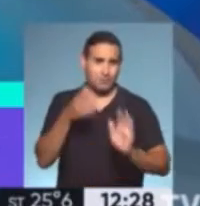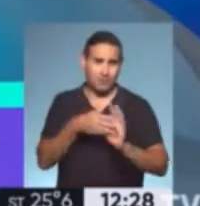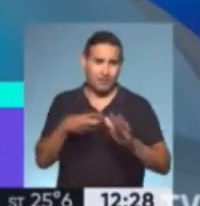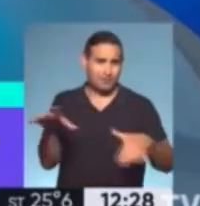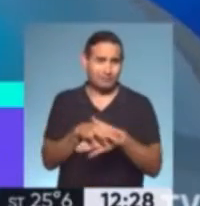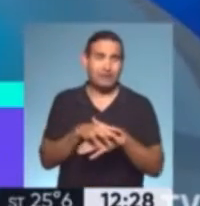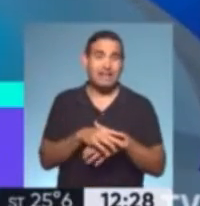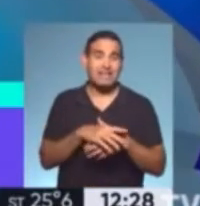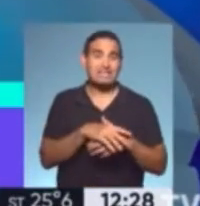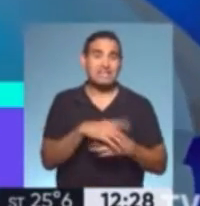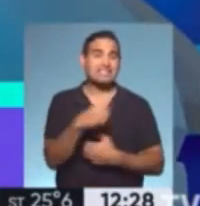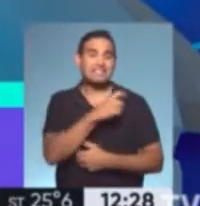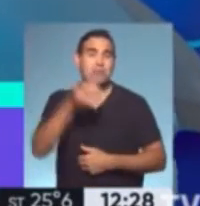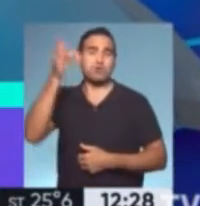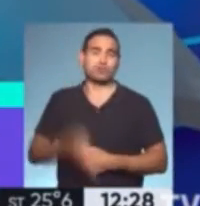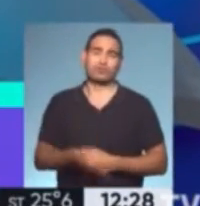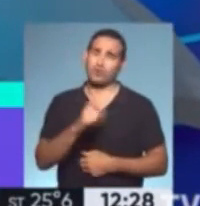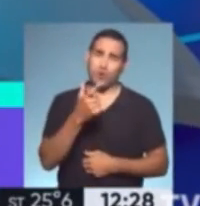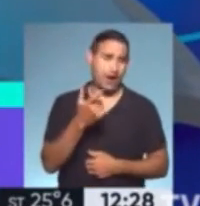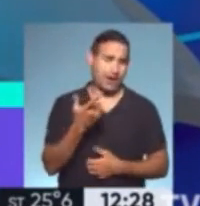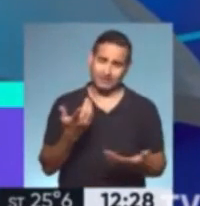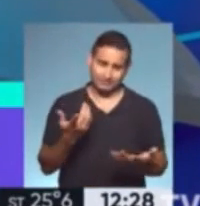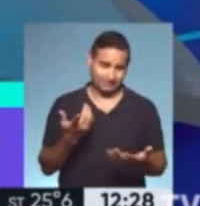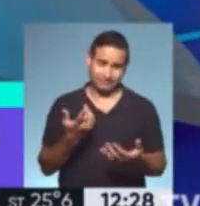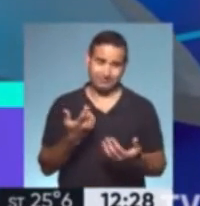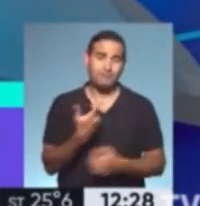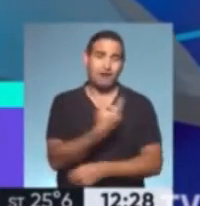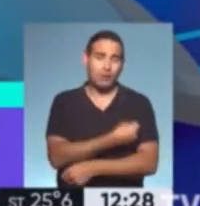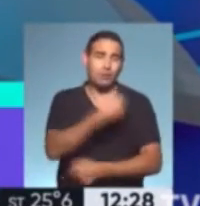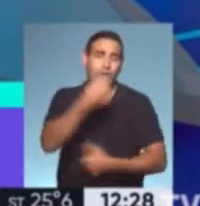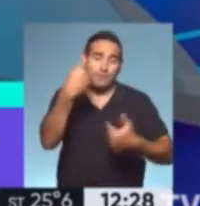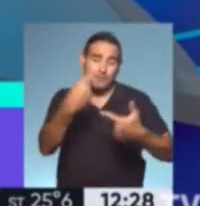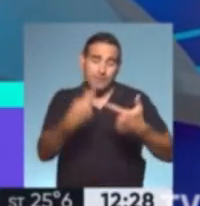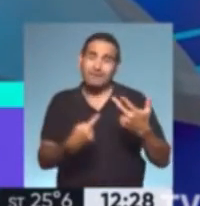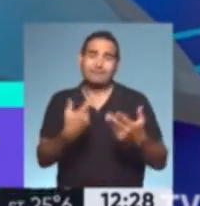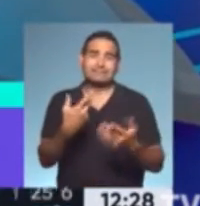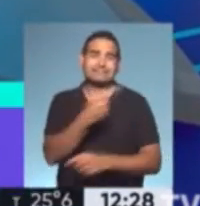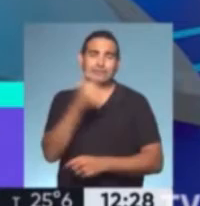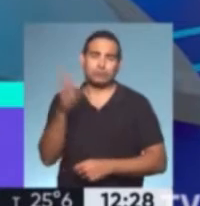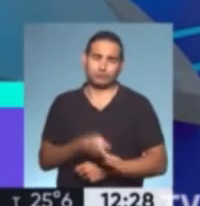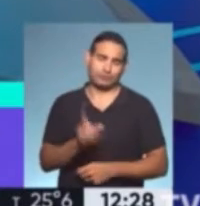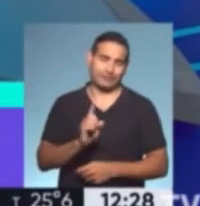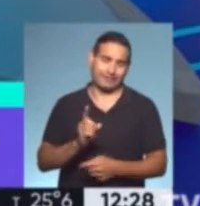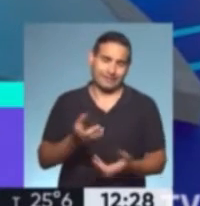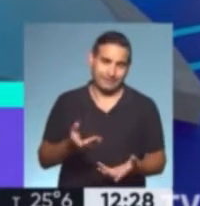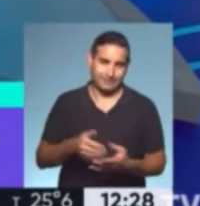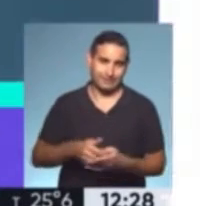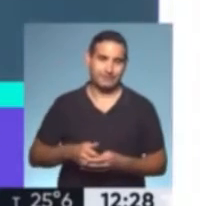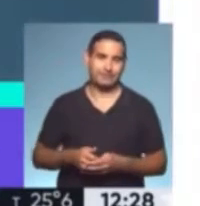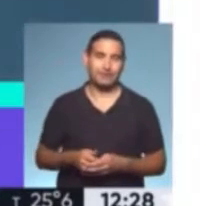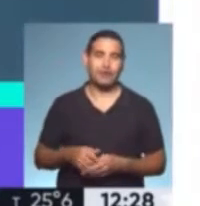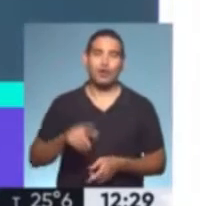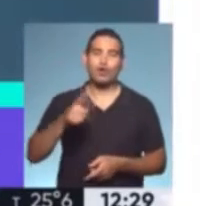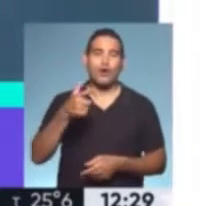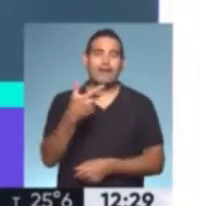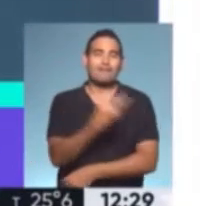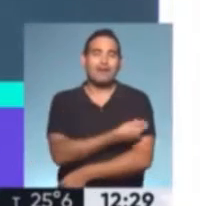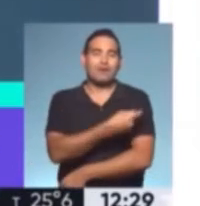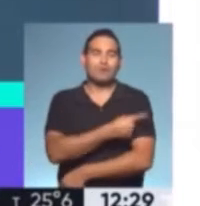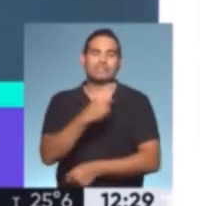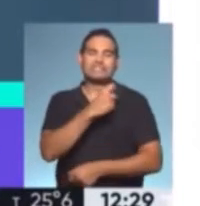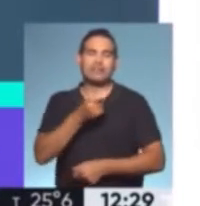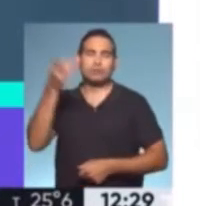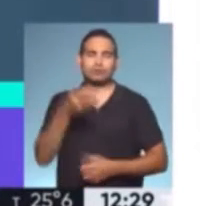vacuna, es el 100%. O sea, esto no sería una novedad en realidad si uno lo toma desde ahí, en cuanto a que ninguna vacuna es